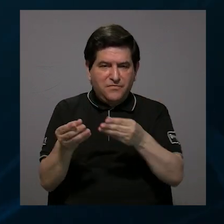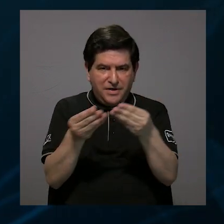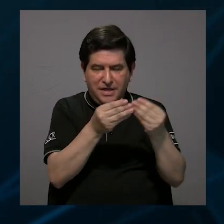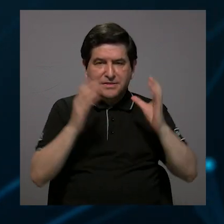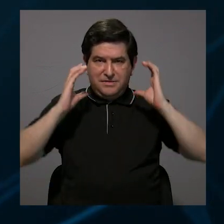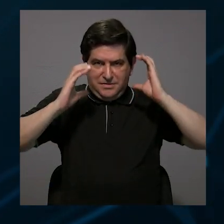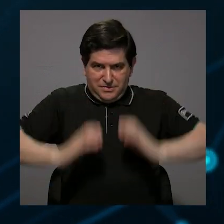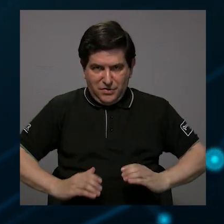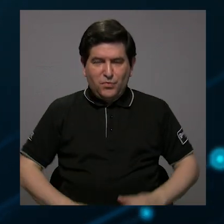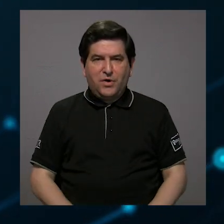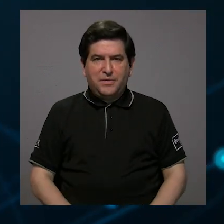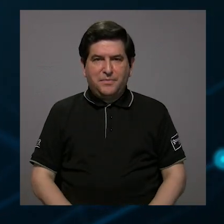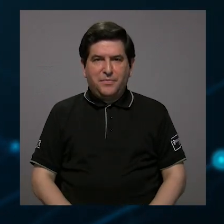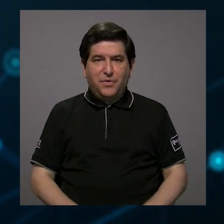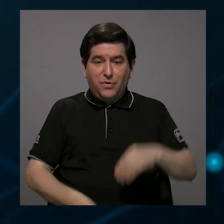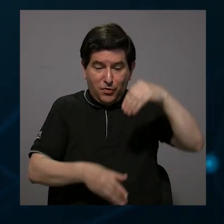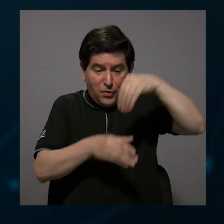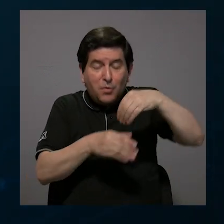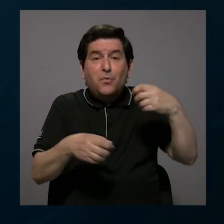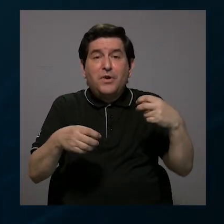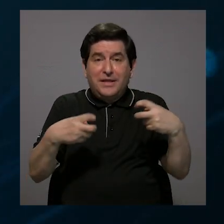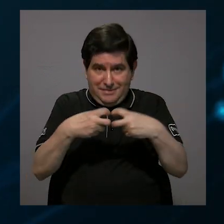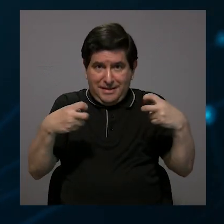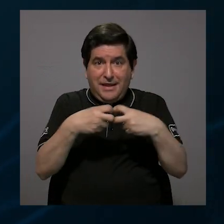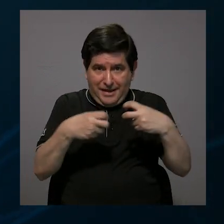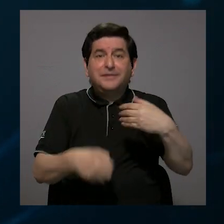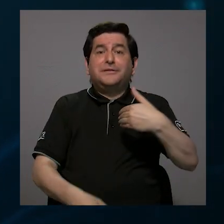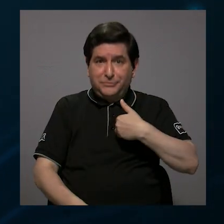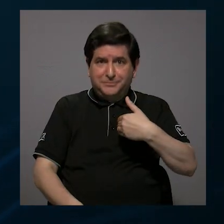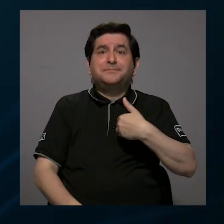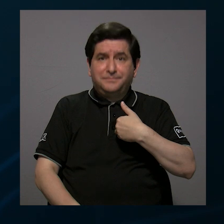otros líquidos corporales que llevan una carga eléctrica.